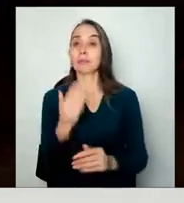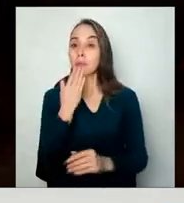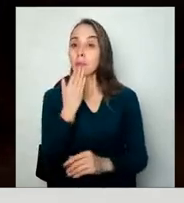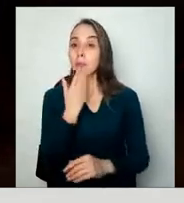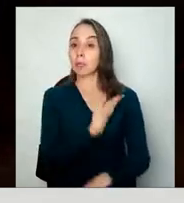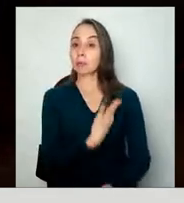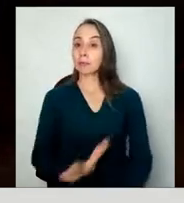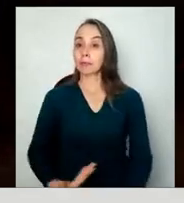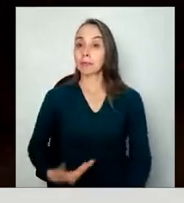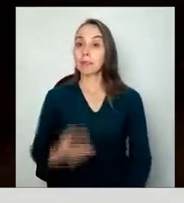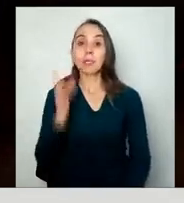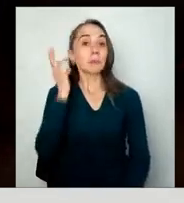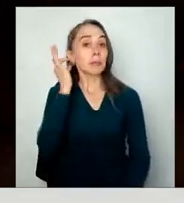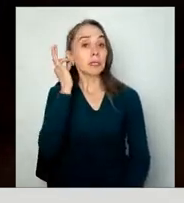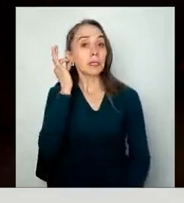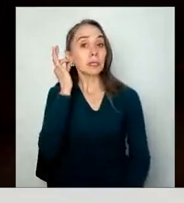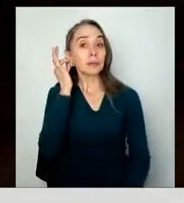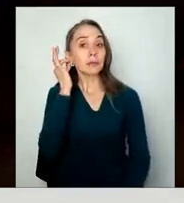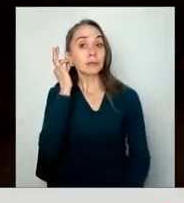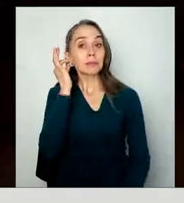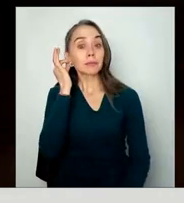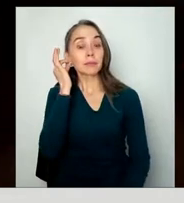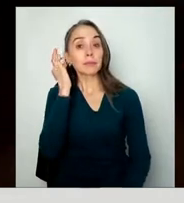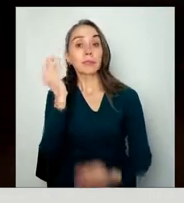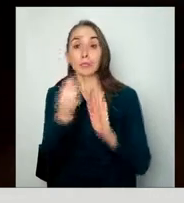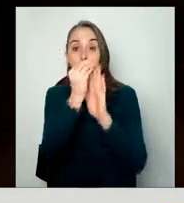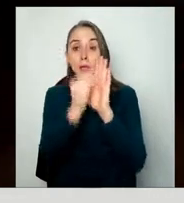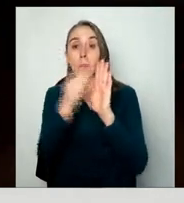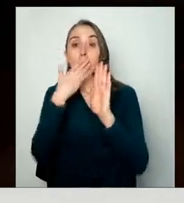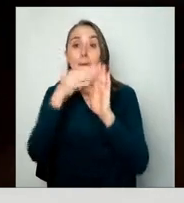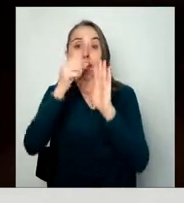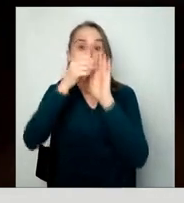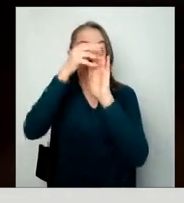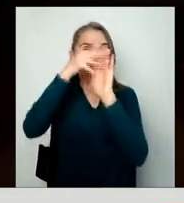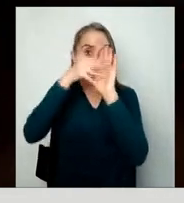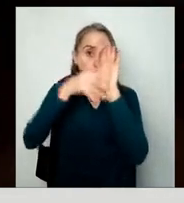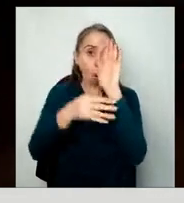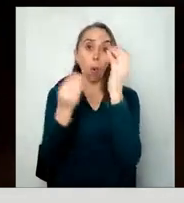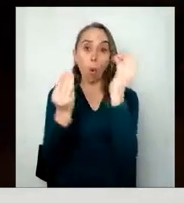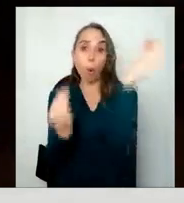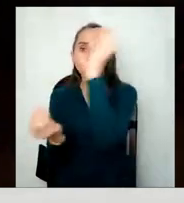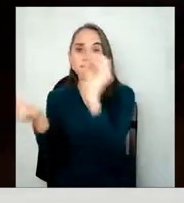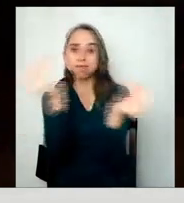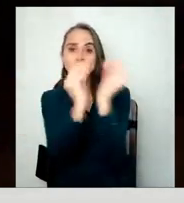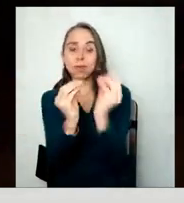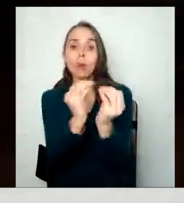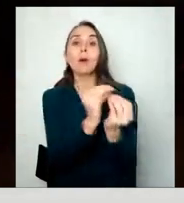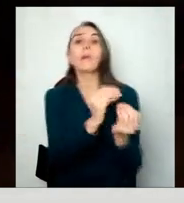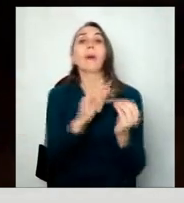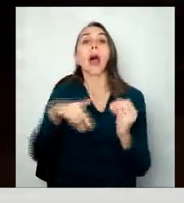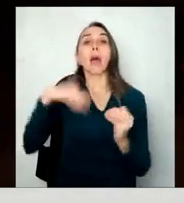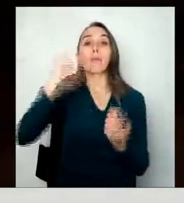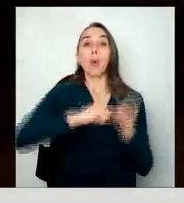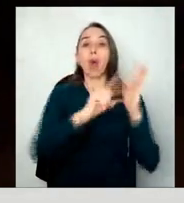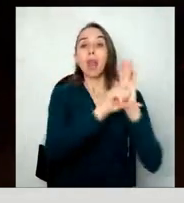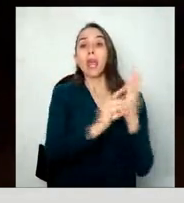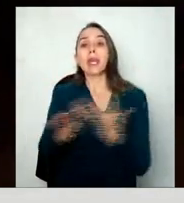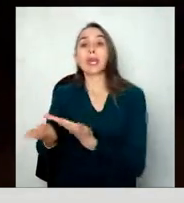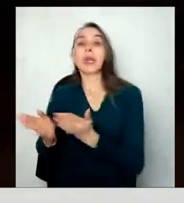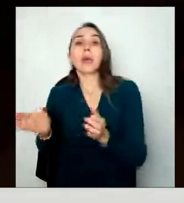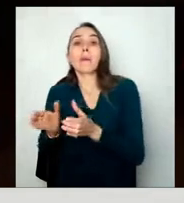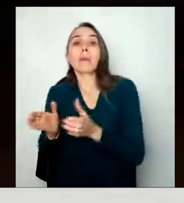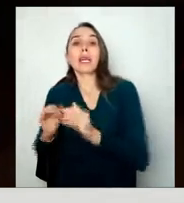muchas muchas mejoras son en ese sentido para beneficiar a la pequeña empresa como la profundización del fomento